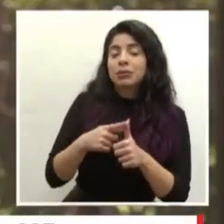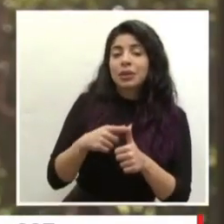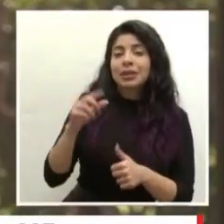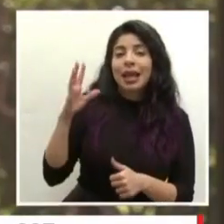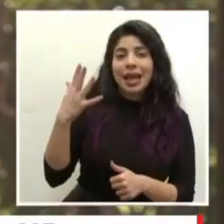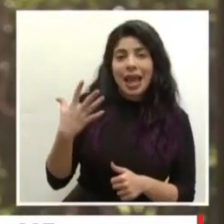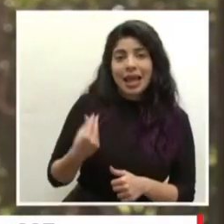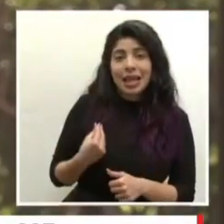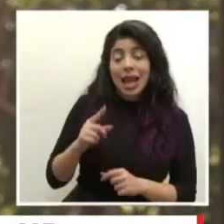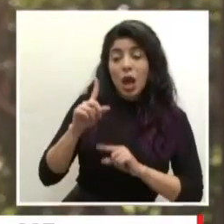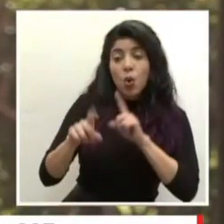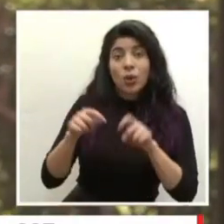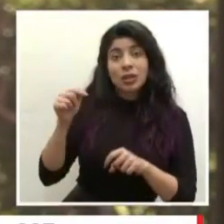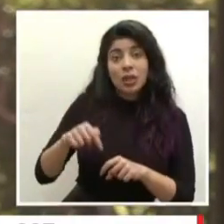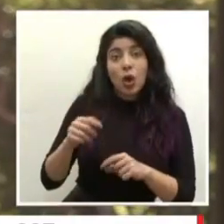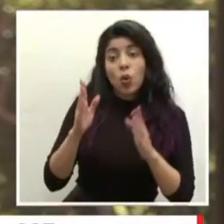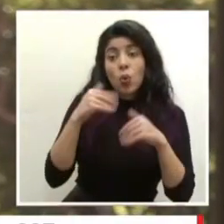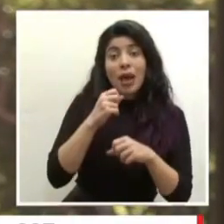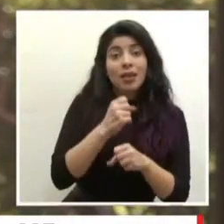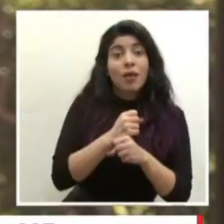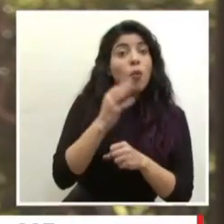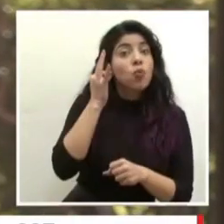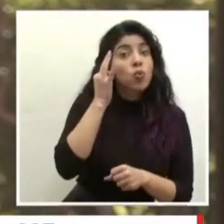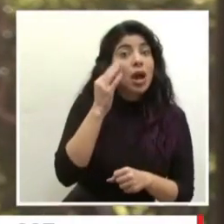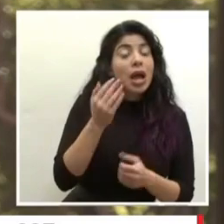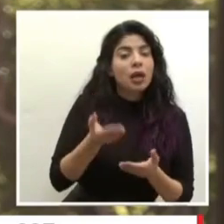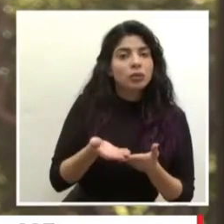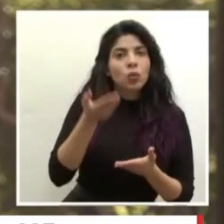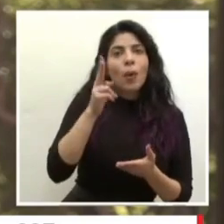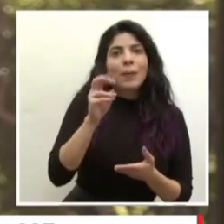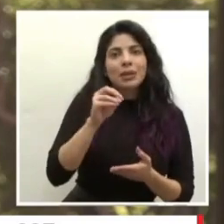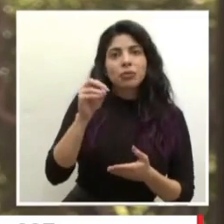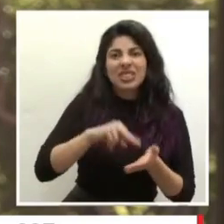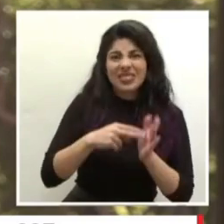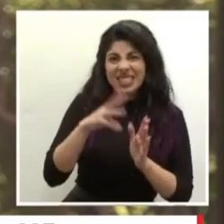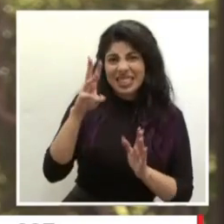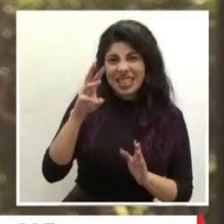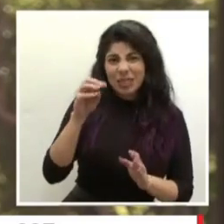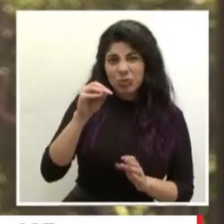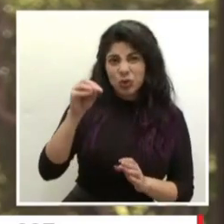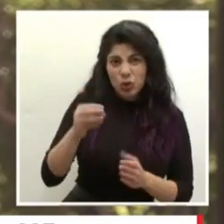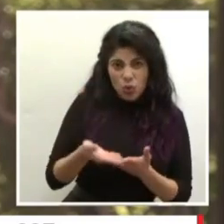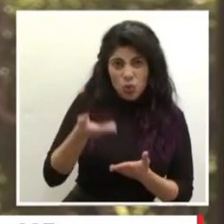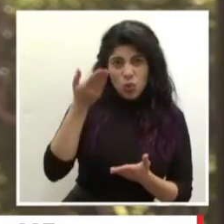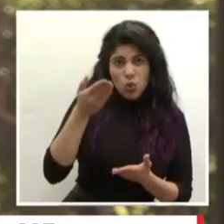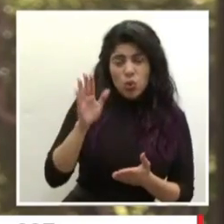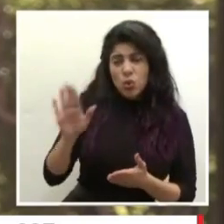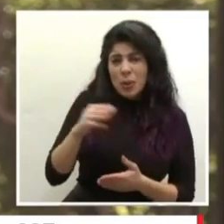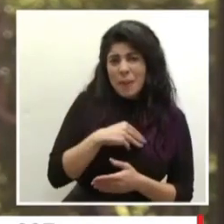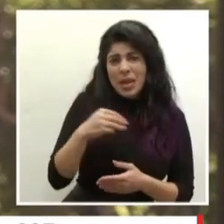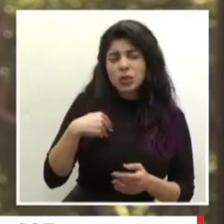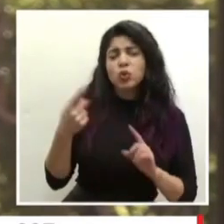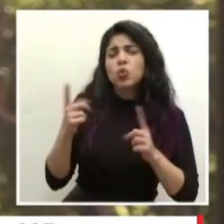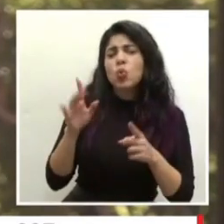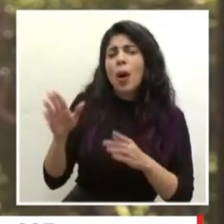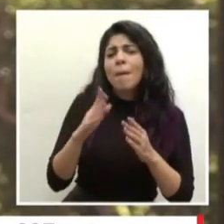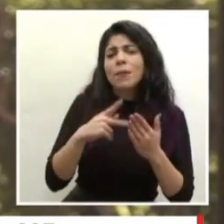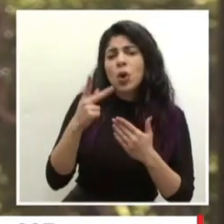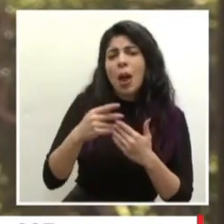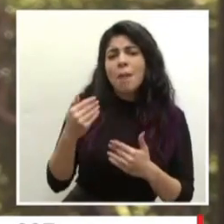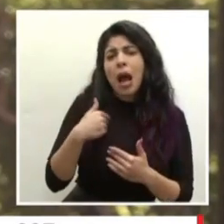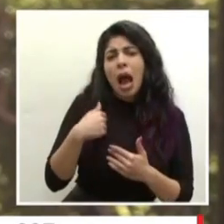con la encuesta de hoy, el desempleo en las mujeres pasó al 20%, creció 6 puntos porcentuales. Queremos consultarle desde el Ministerio qué programas tienen para poder atender